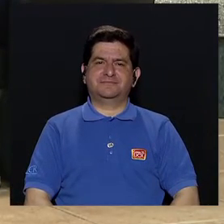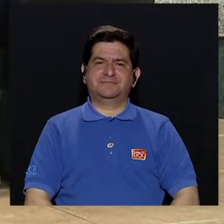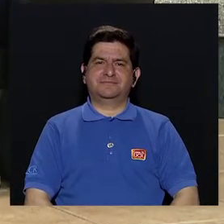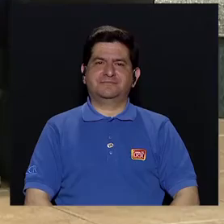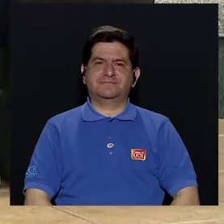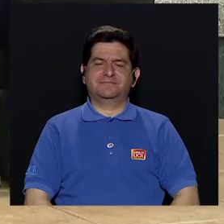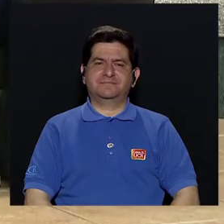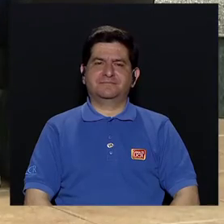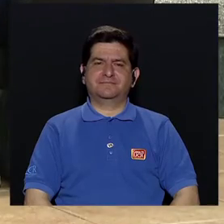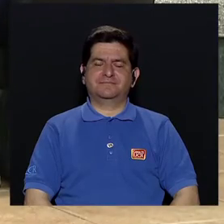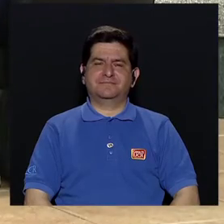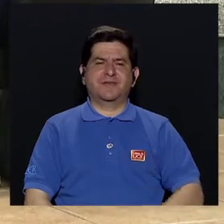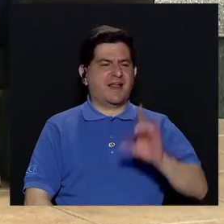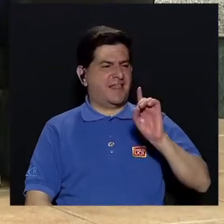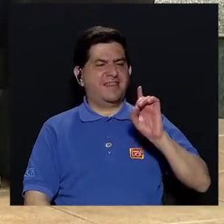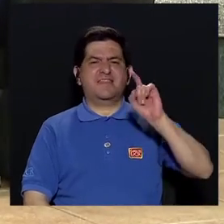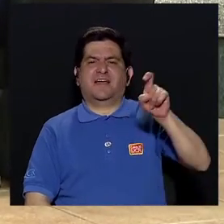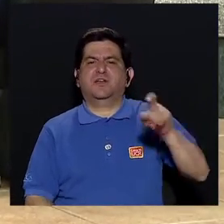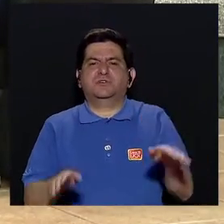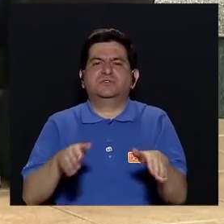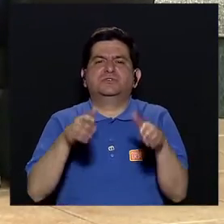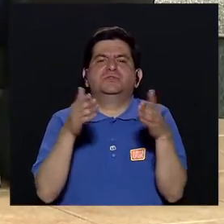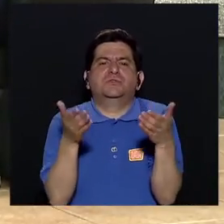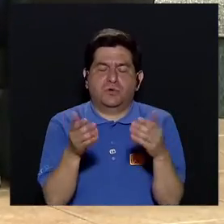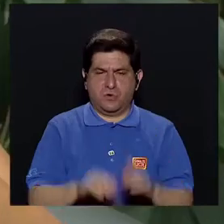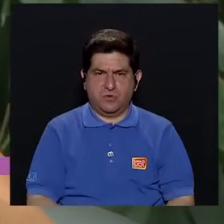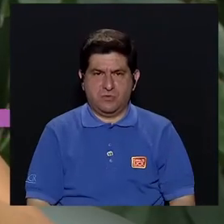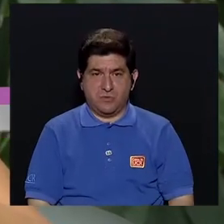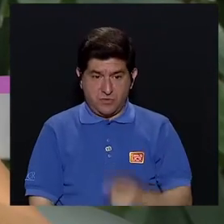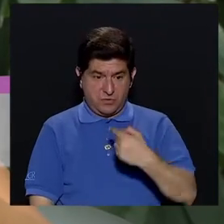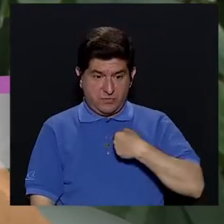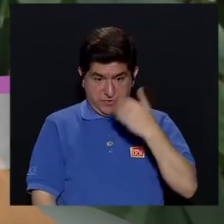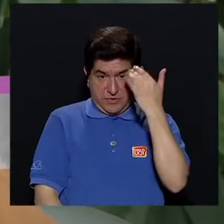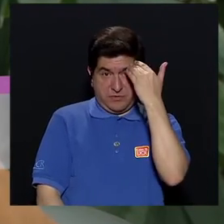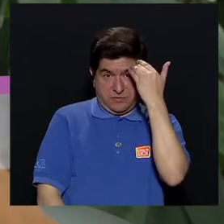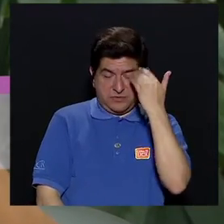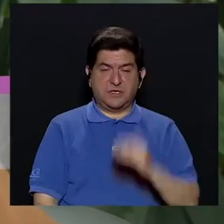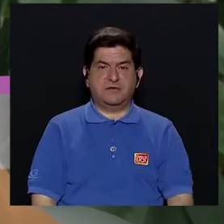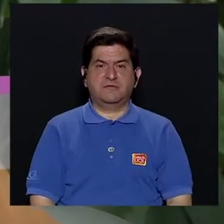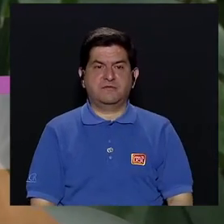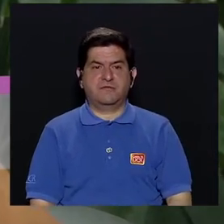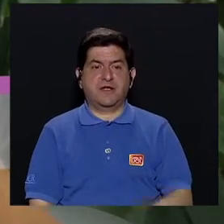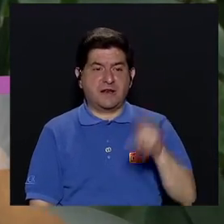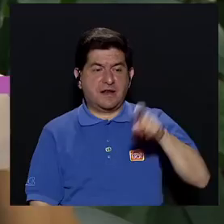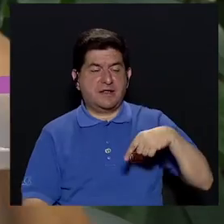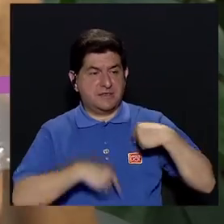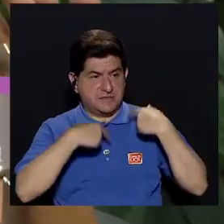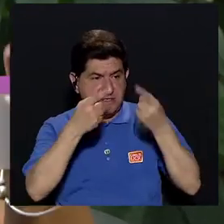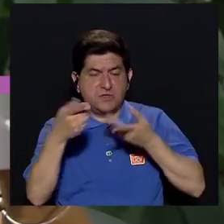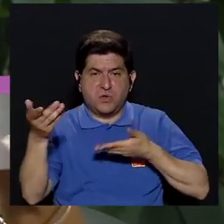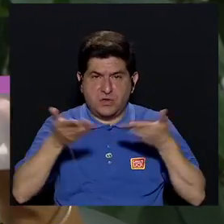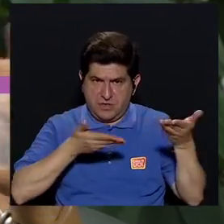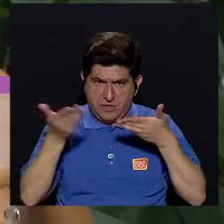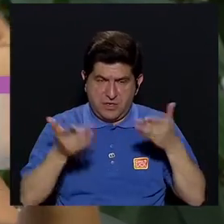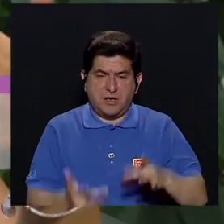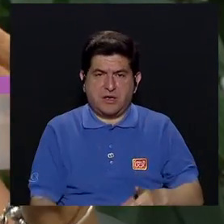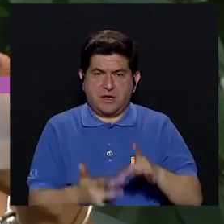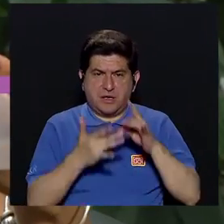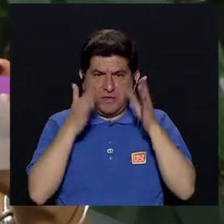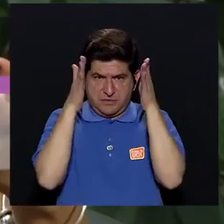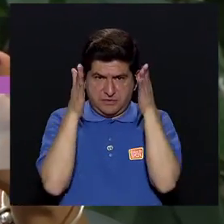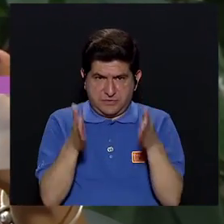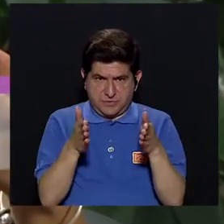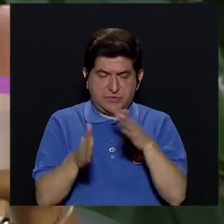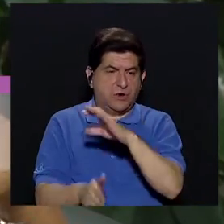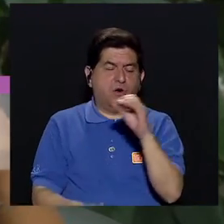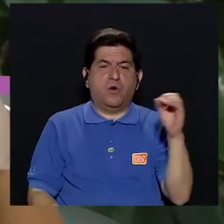¿Cómo se realiza el diagnóstico para determinar si debo acudir al servicio, a la